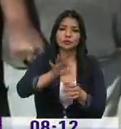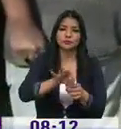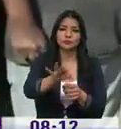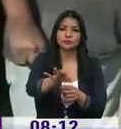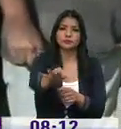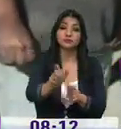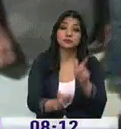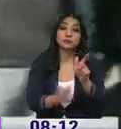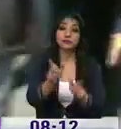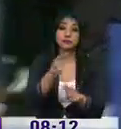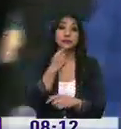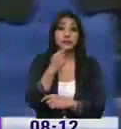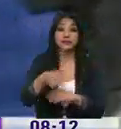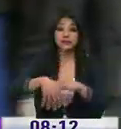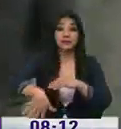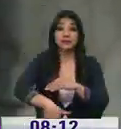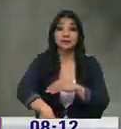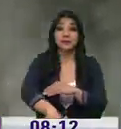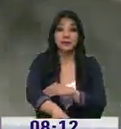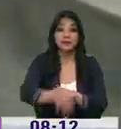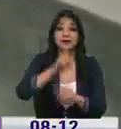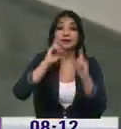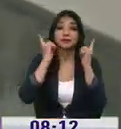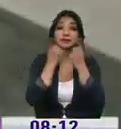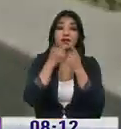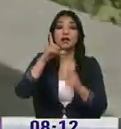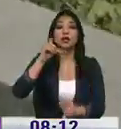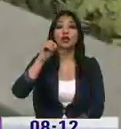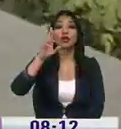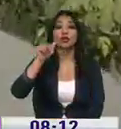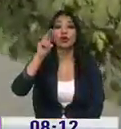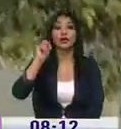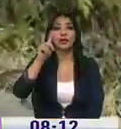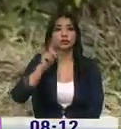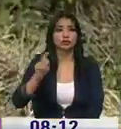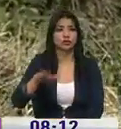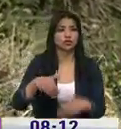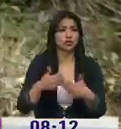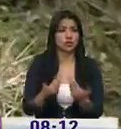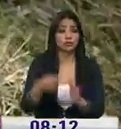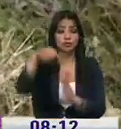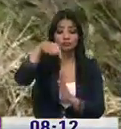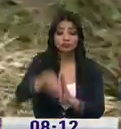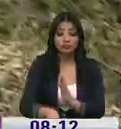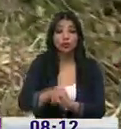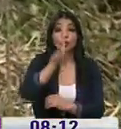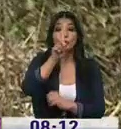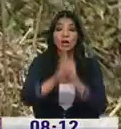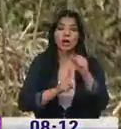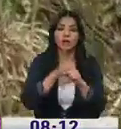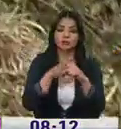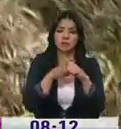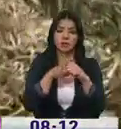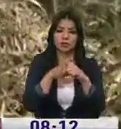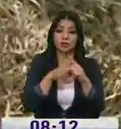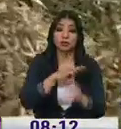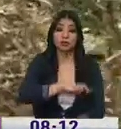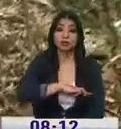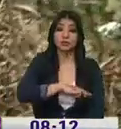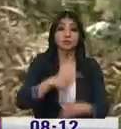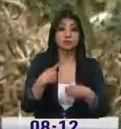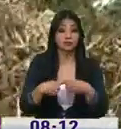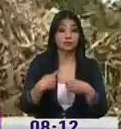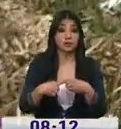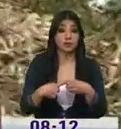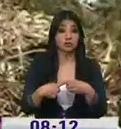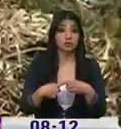denomina la quebrada de San Lorenzo y ustedes van a ver cómo hace aproximadamente un año y medio dicen que el municipio de Quito realizó